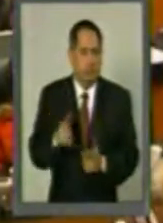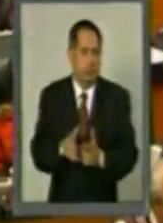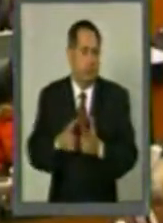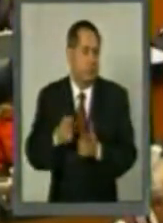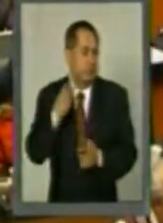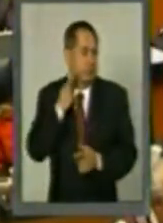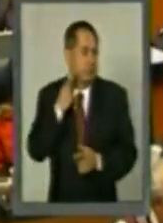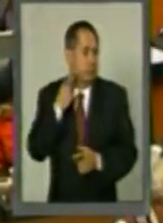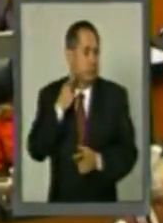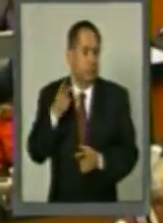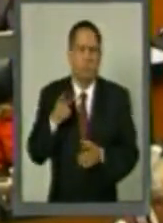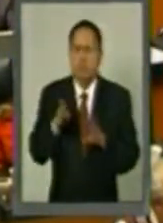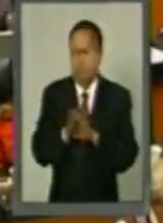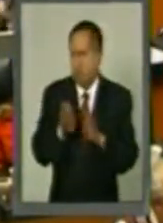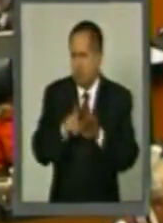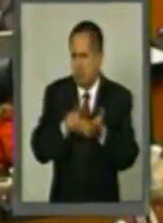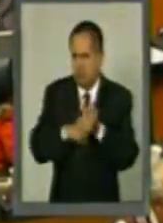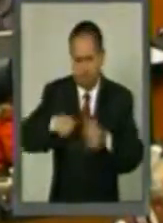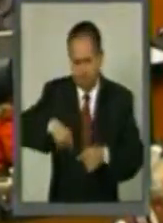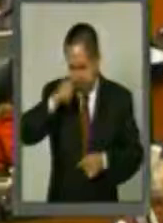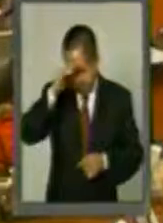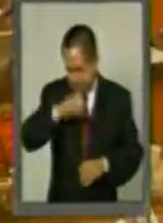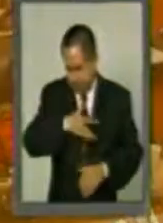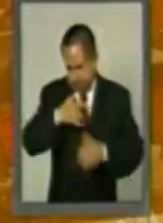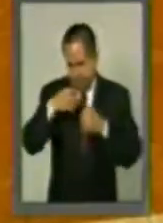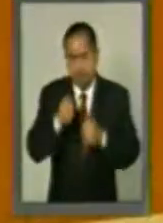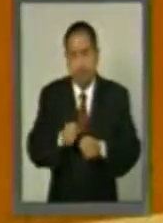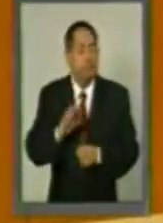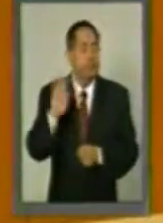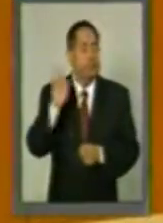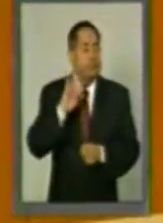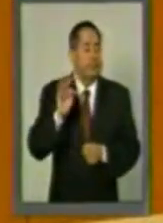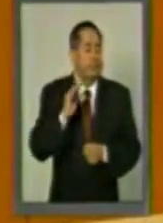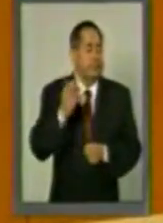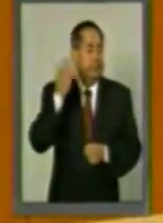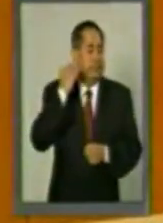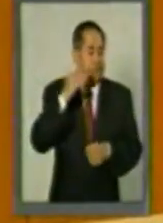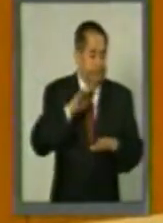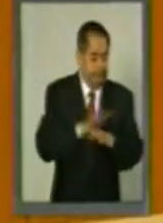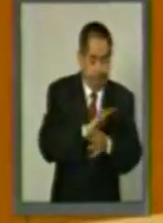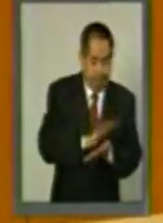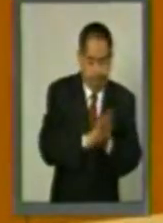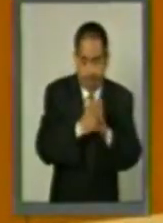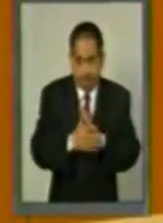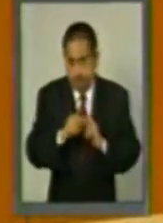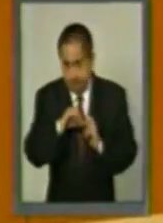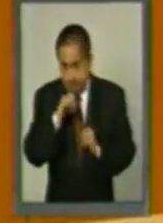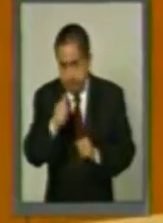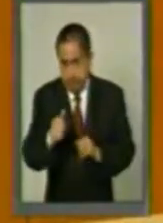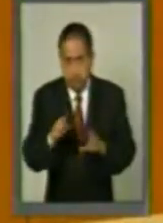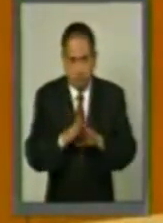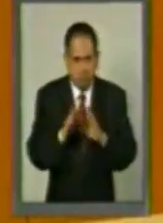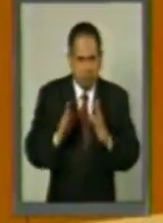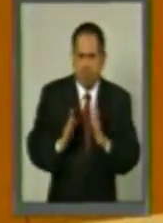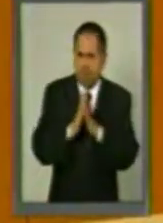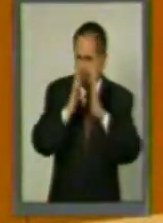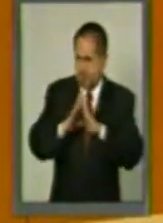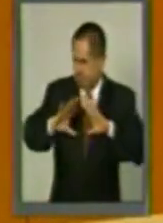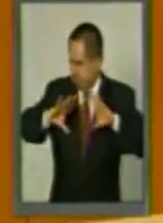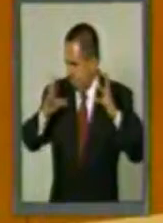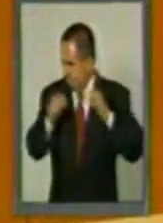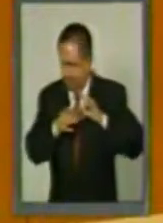estamos convencidos que de no haberse dado el paso histórico con la participación de todas las